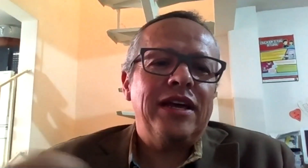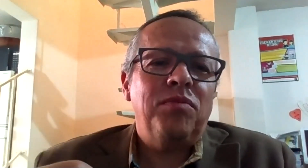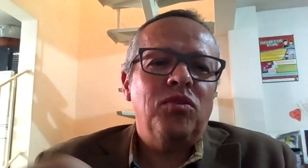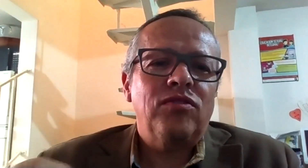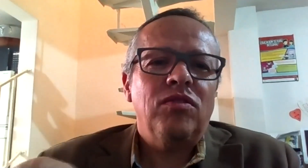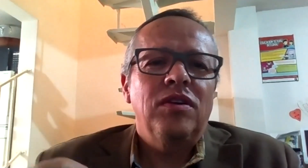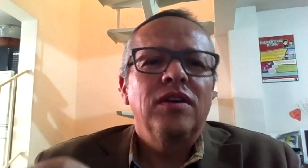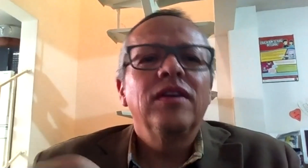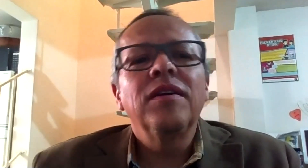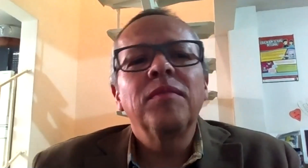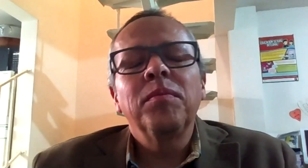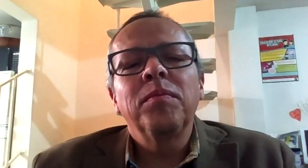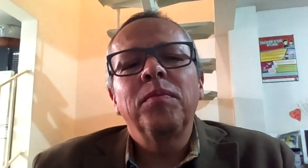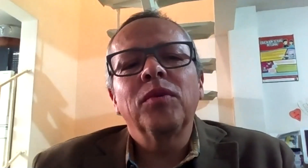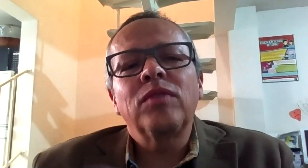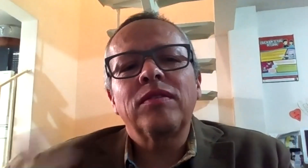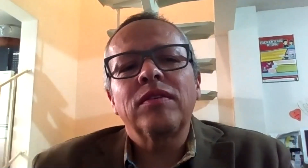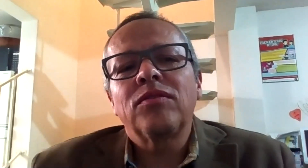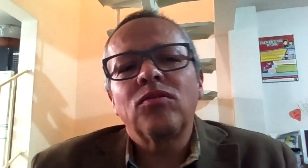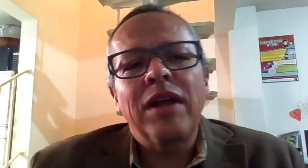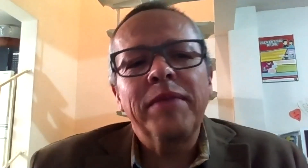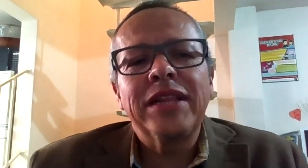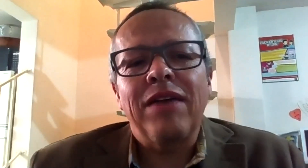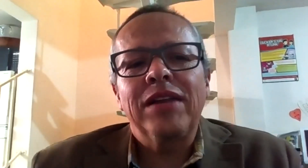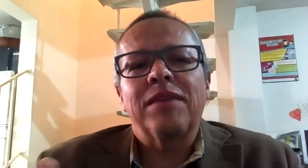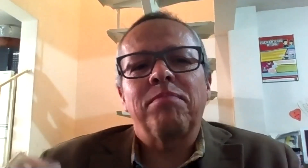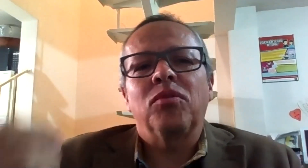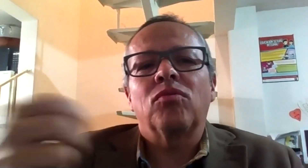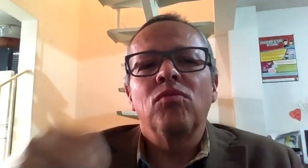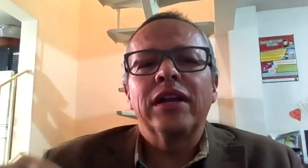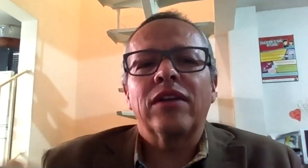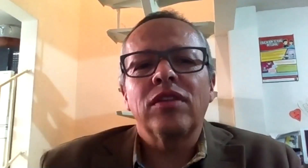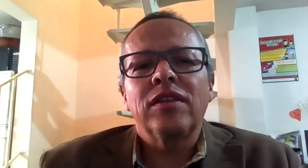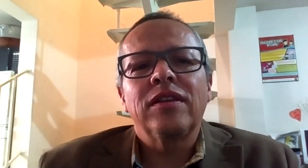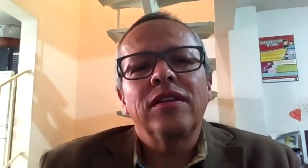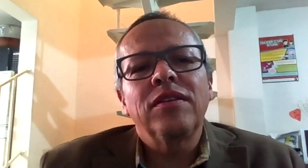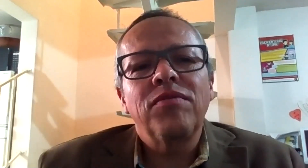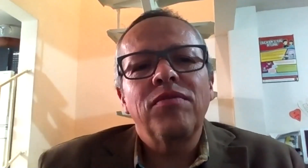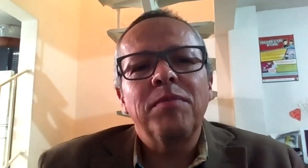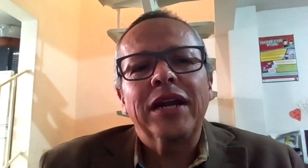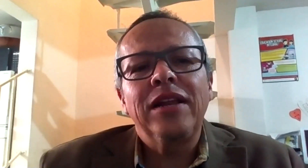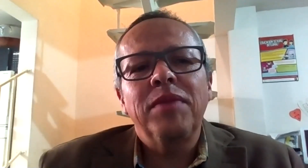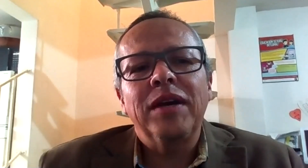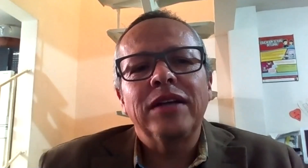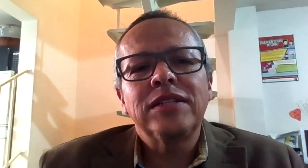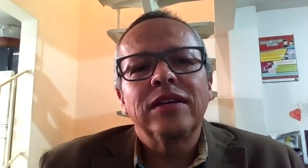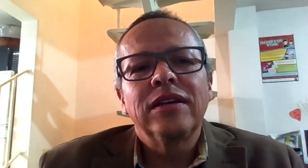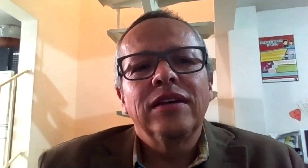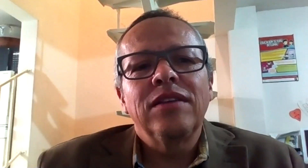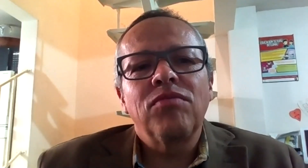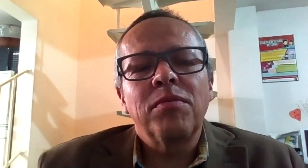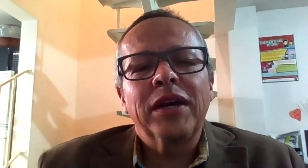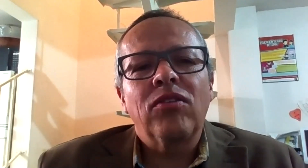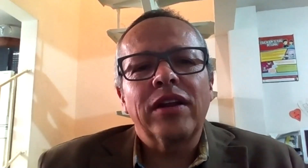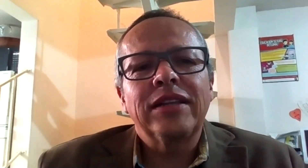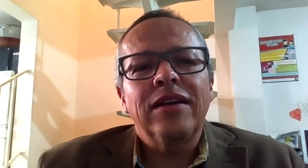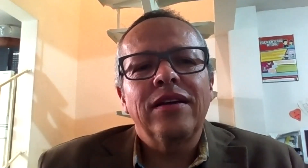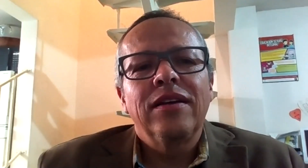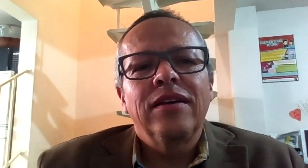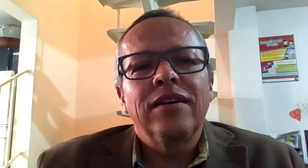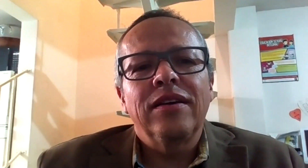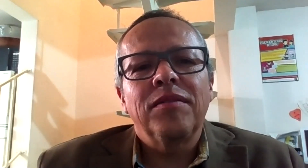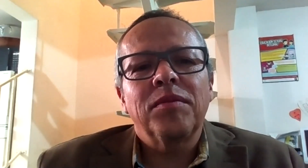que eso no estamos seguros si sea cierto, pues, pero es que decía que 27 personas habían sido detenidas